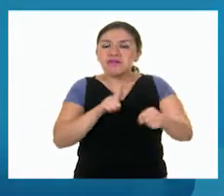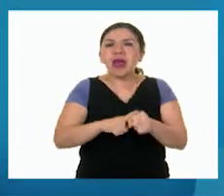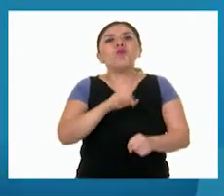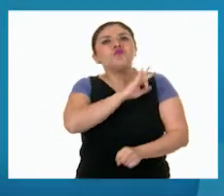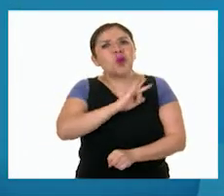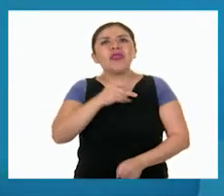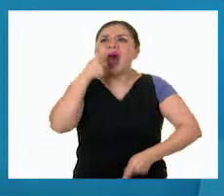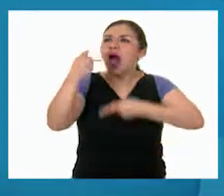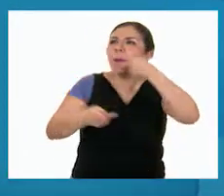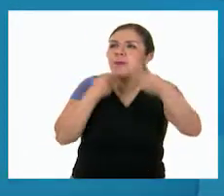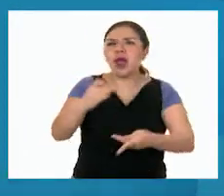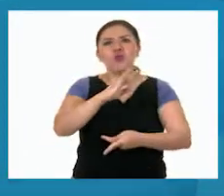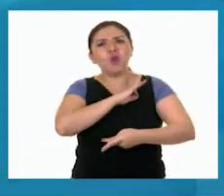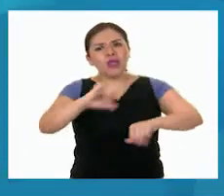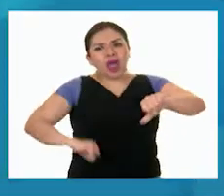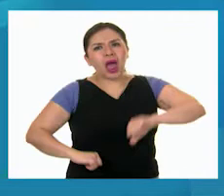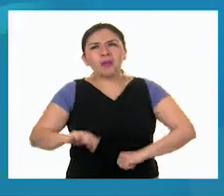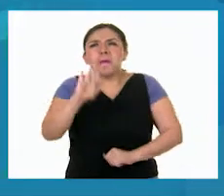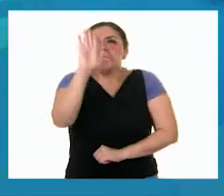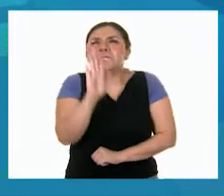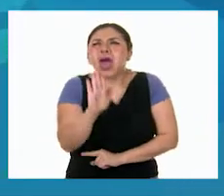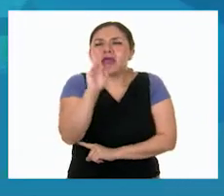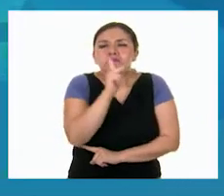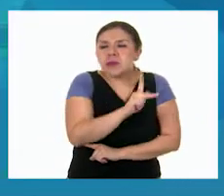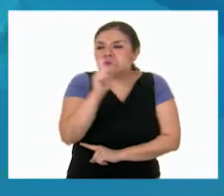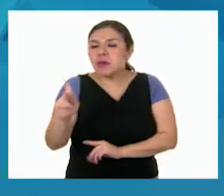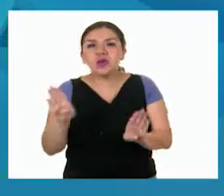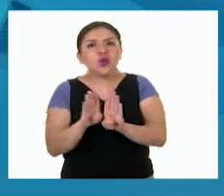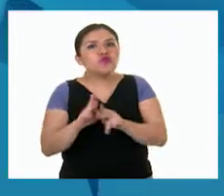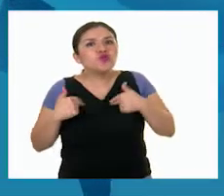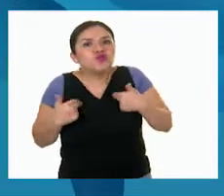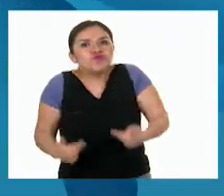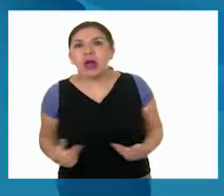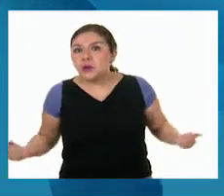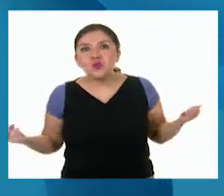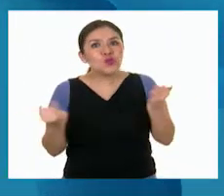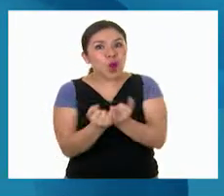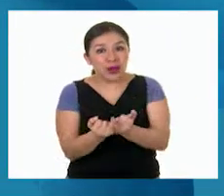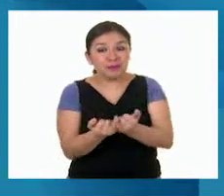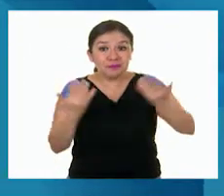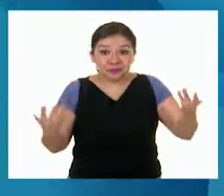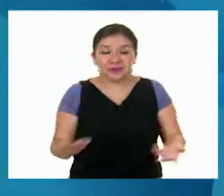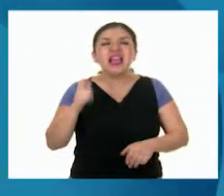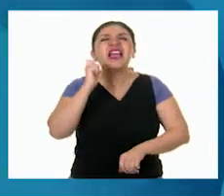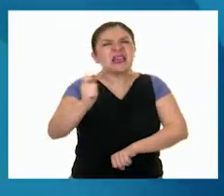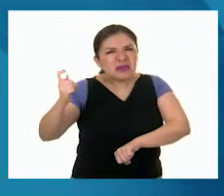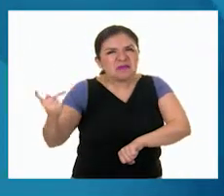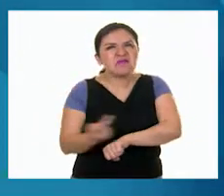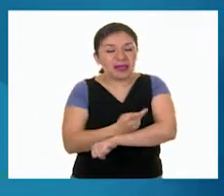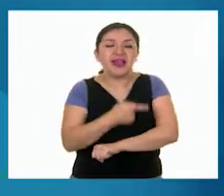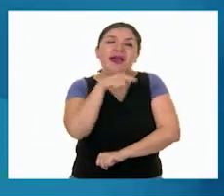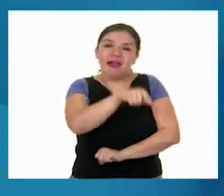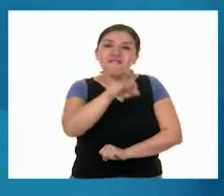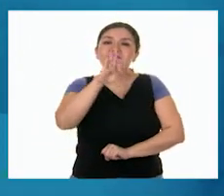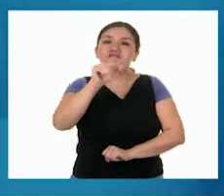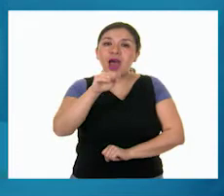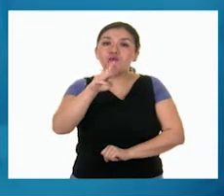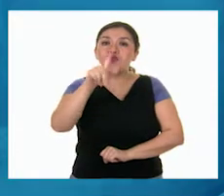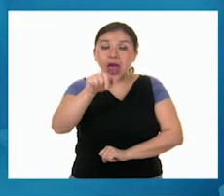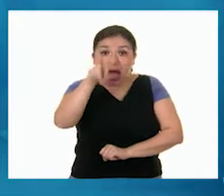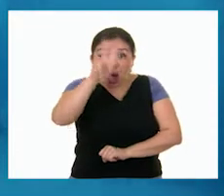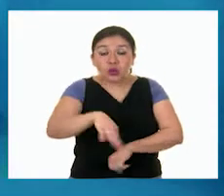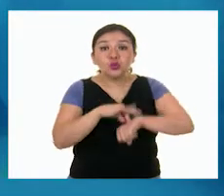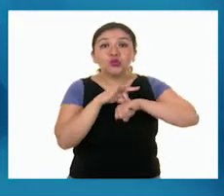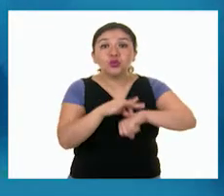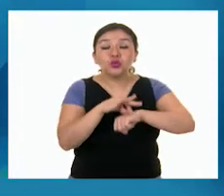y comportamientos parecidos a los de las personas. Lo que sucede es que las fábulas, en